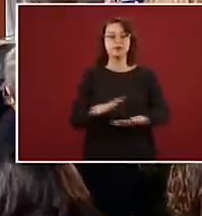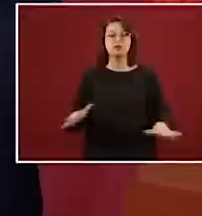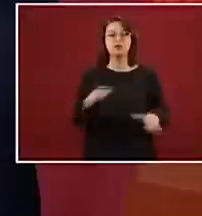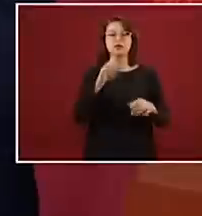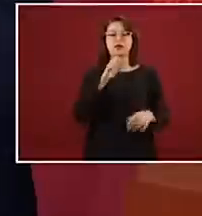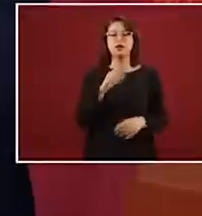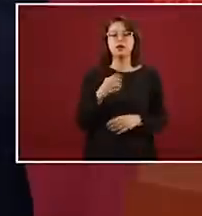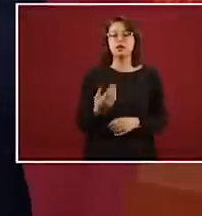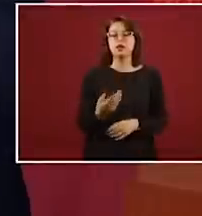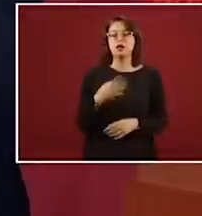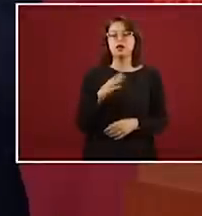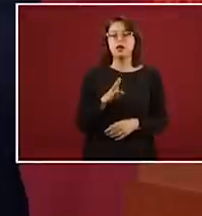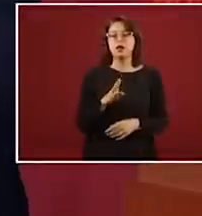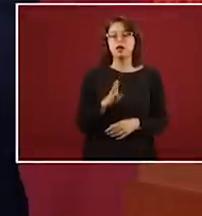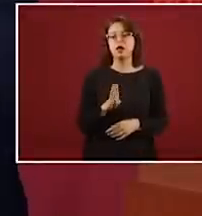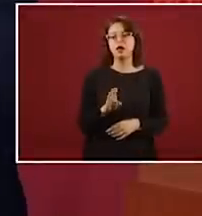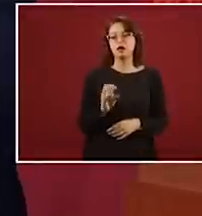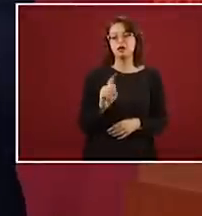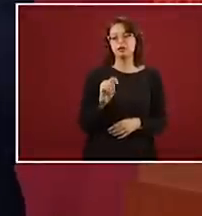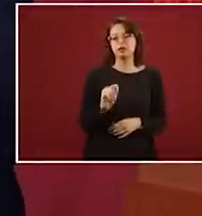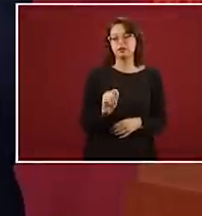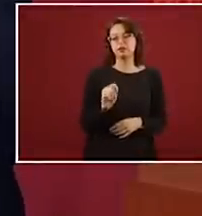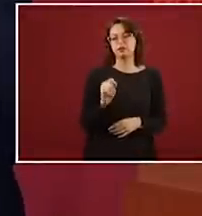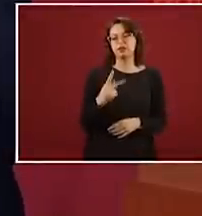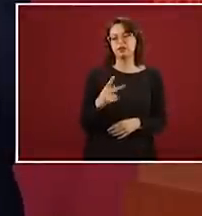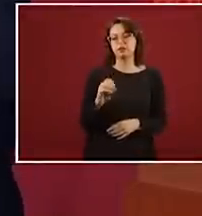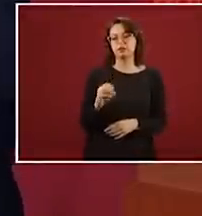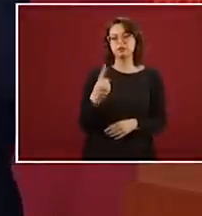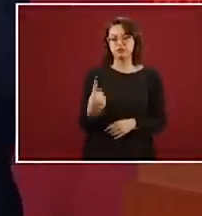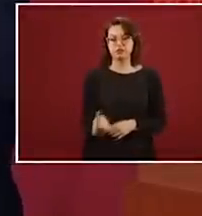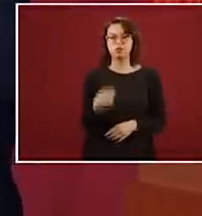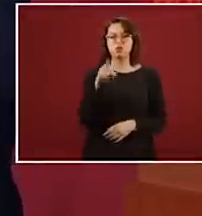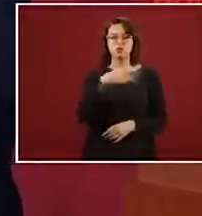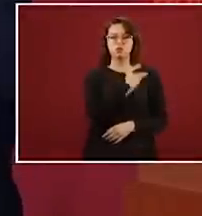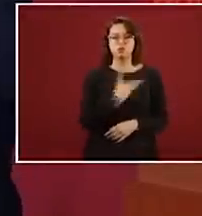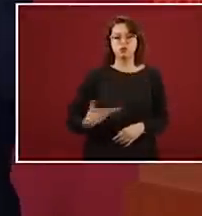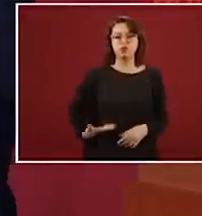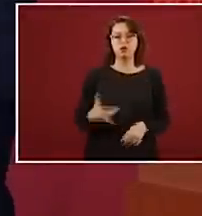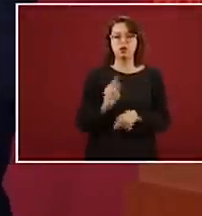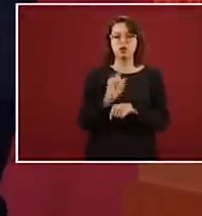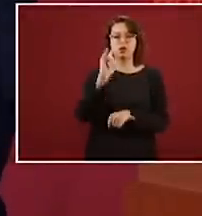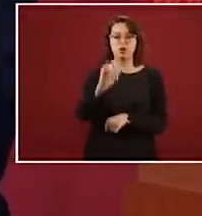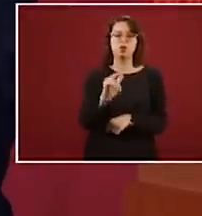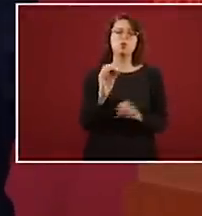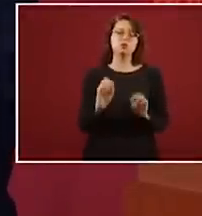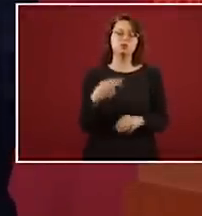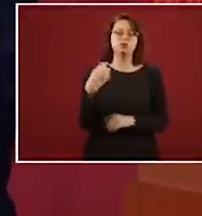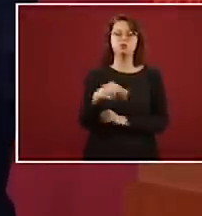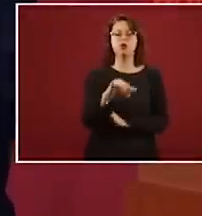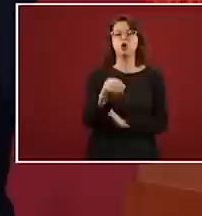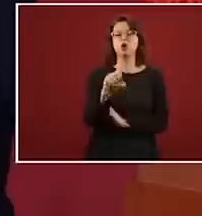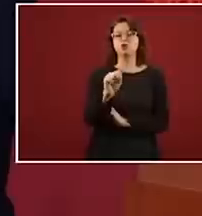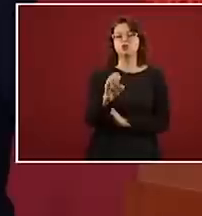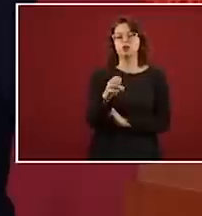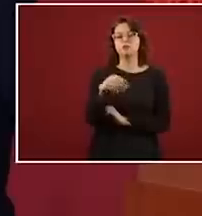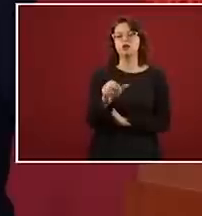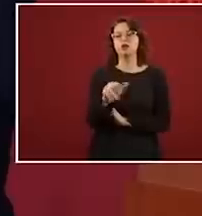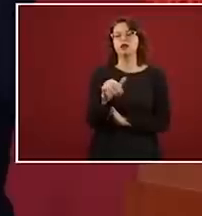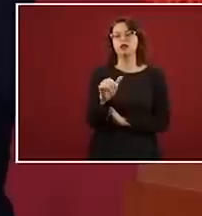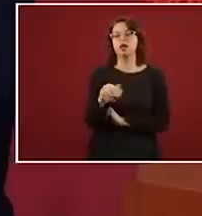Boeing 787, mejor conocido como avión presidencial TP-01 o José María Morelos y Pavón.